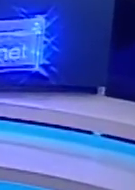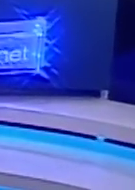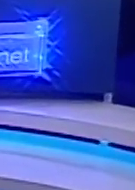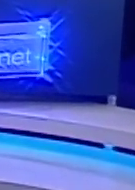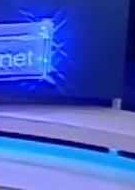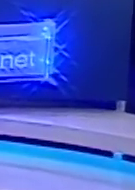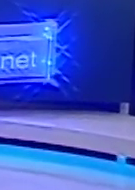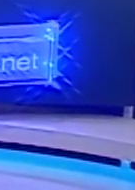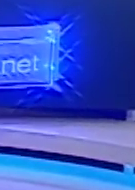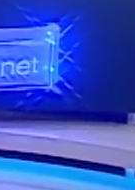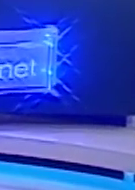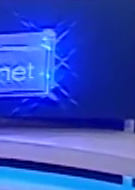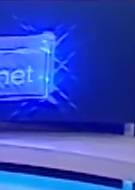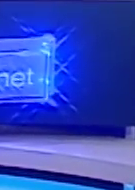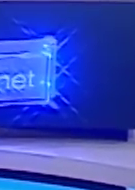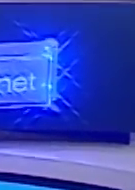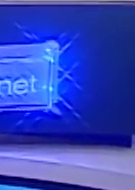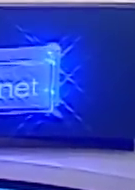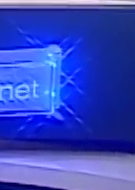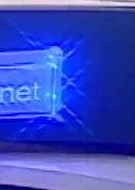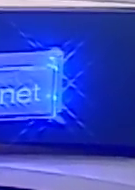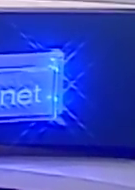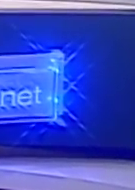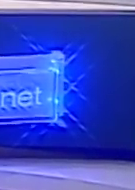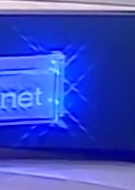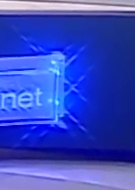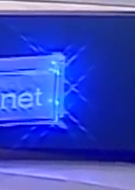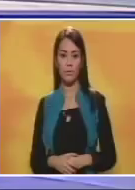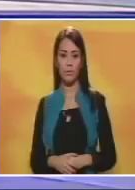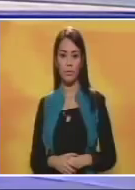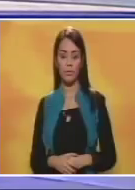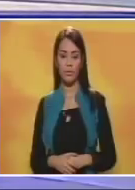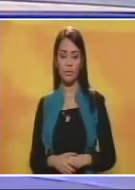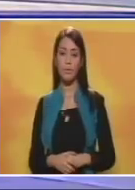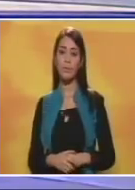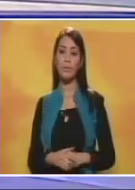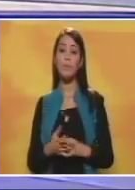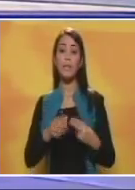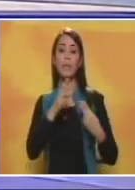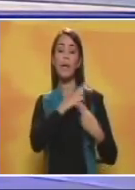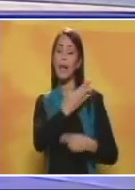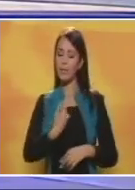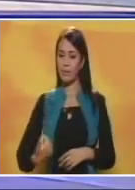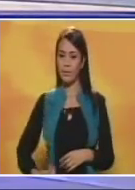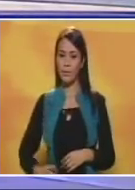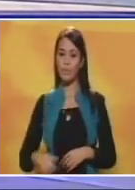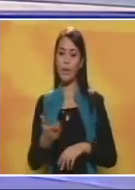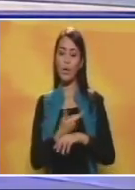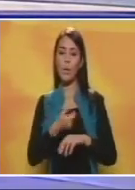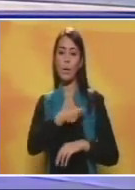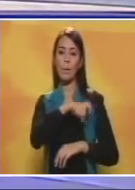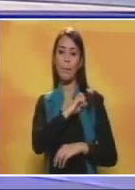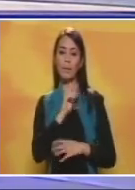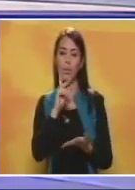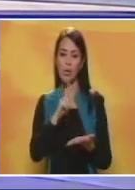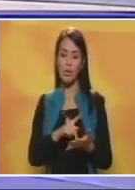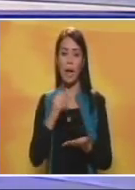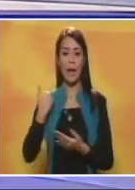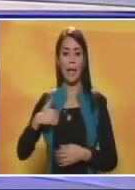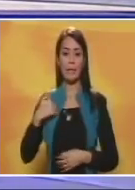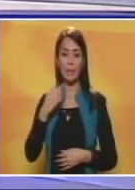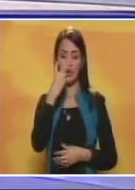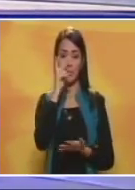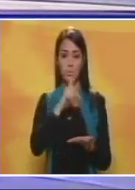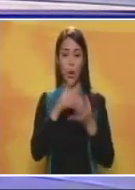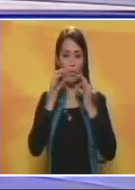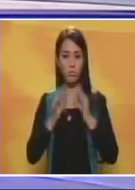Iniciamos el recorrido por las notas internacionales en lo que pasa en el mundo. El jefe de gobierno español, Mariano Rajoy, se encuentra en Buenos Aires para una visita oficial